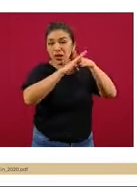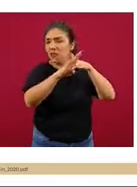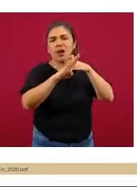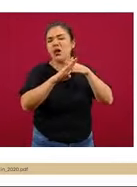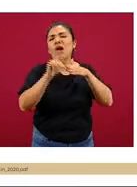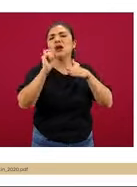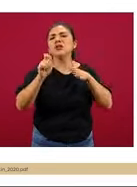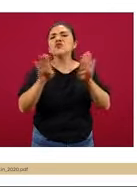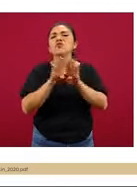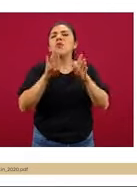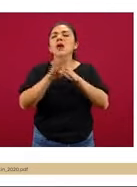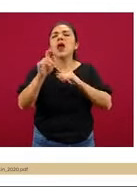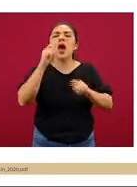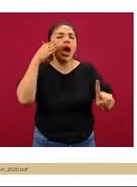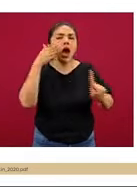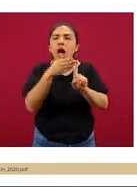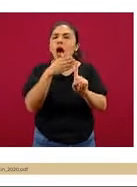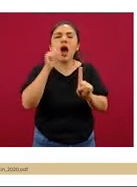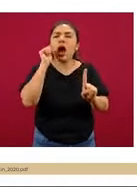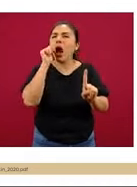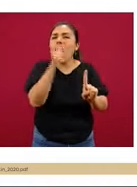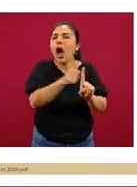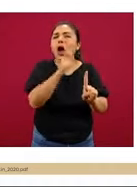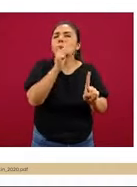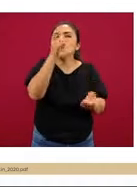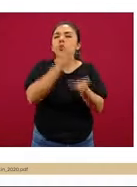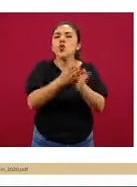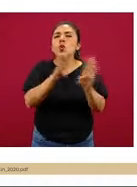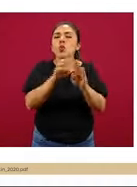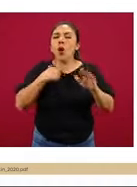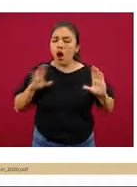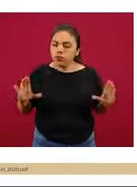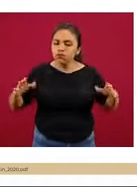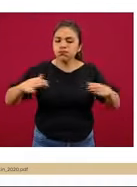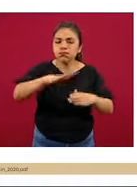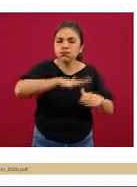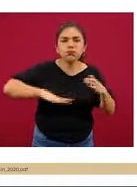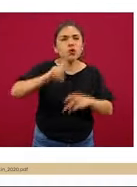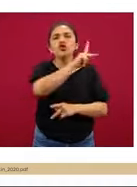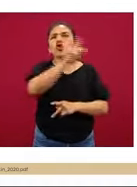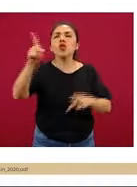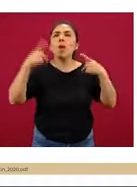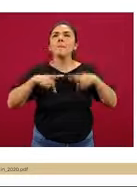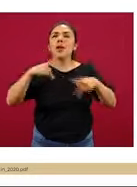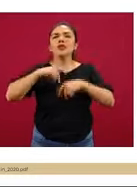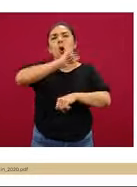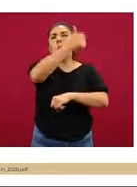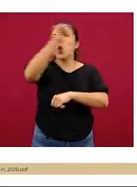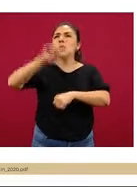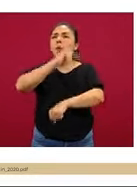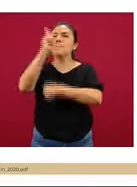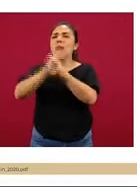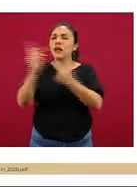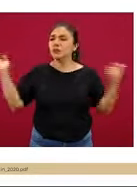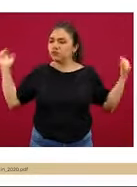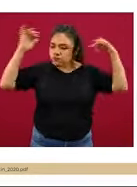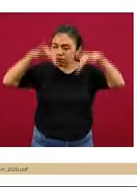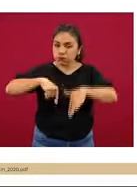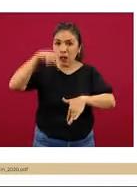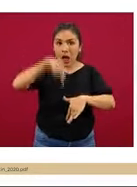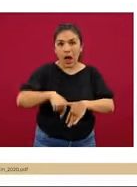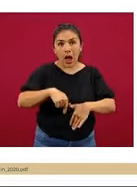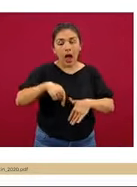estatus migratorio específico, es decir, que estamos englobando a todos los extranjeros que ingresan a nuestro país y que no son